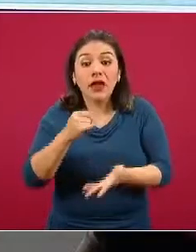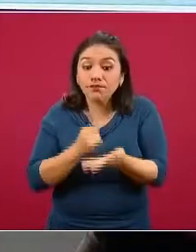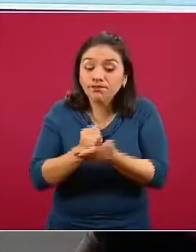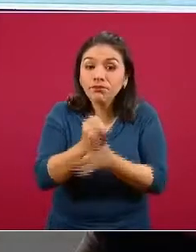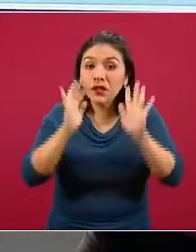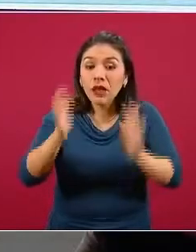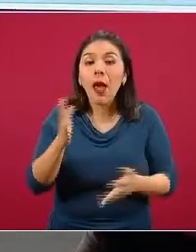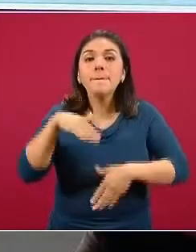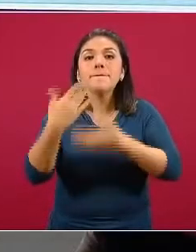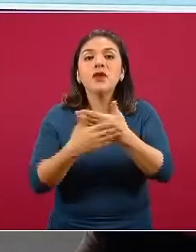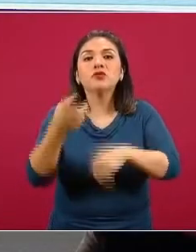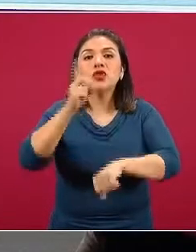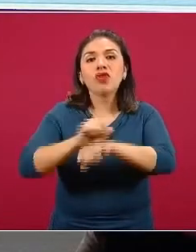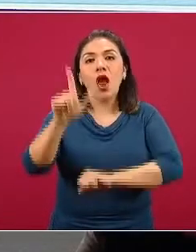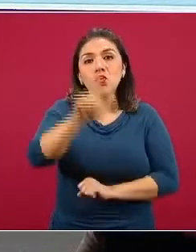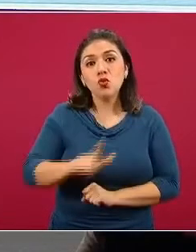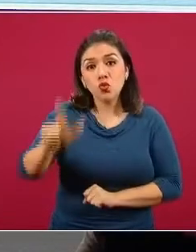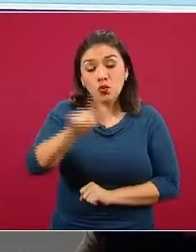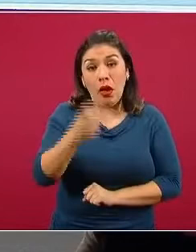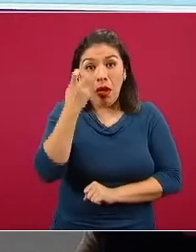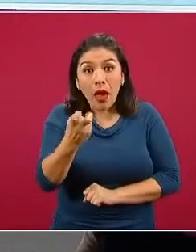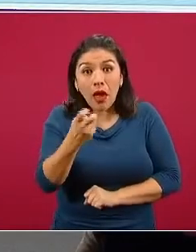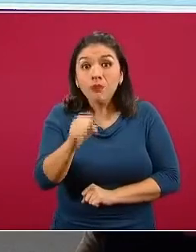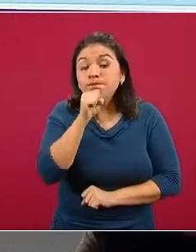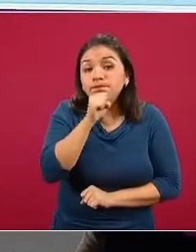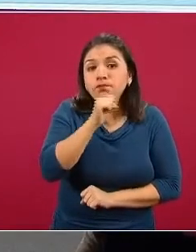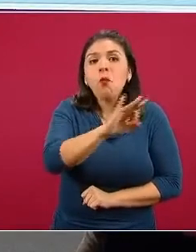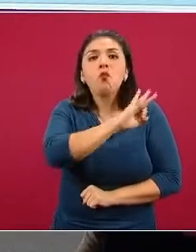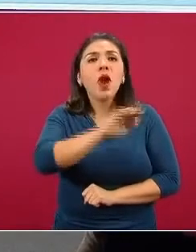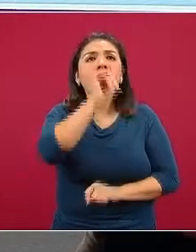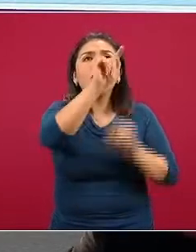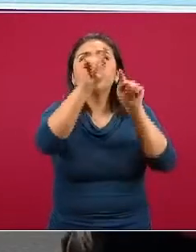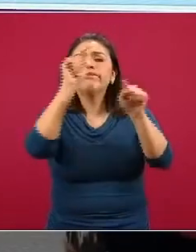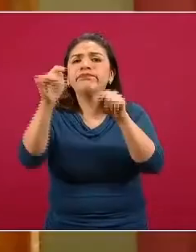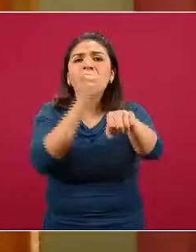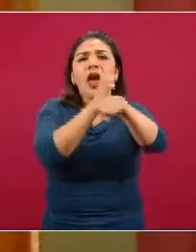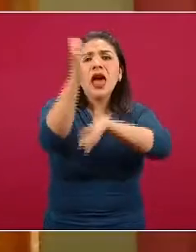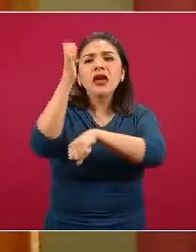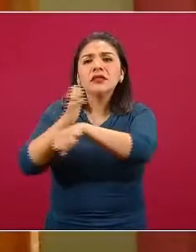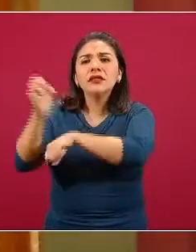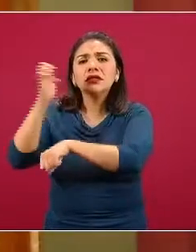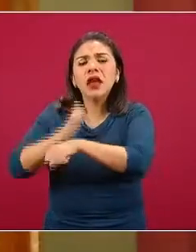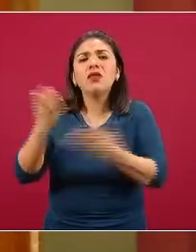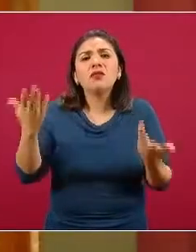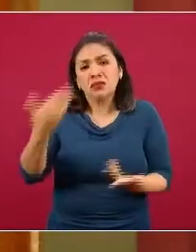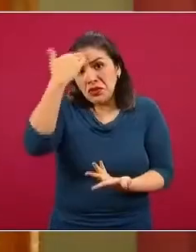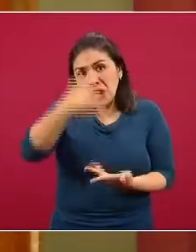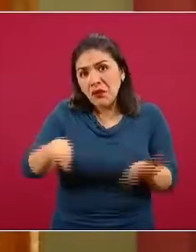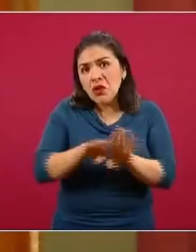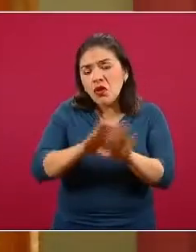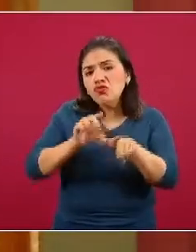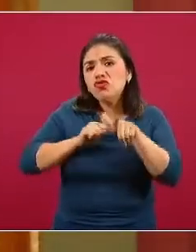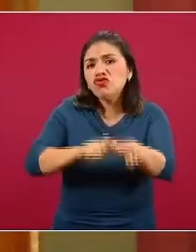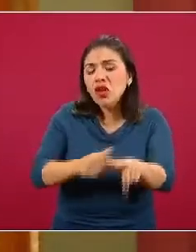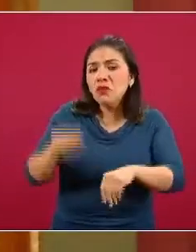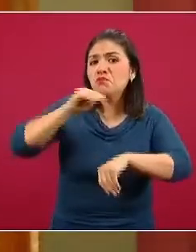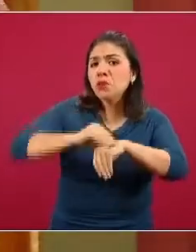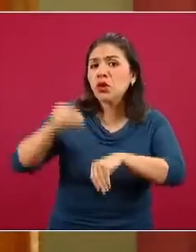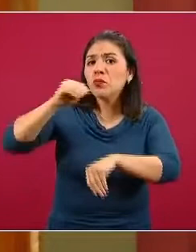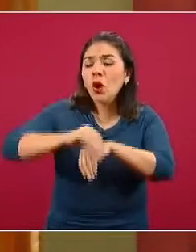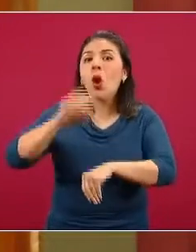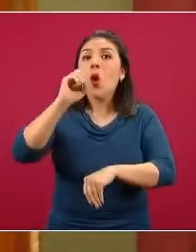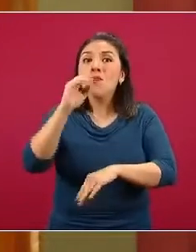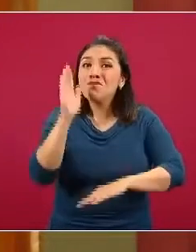vigencia el día lunes y que a través de ellas permitirán a las entidades federativas continuar implementando o en su